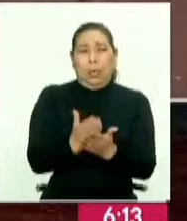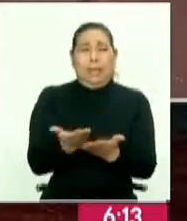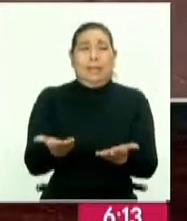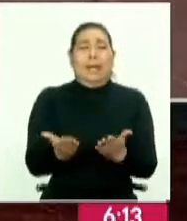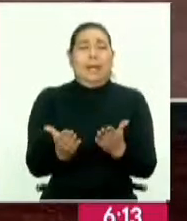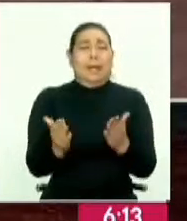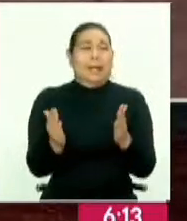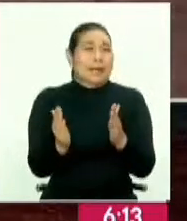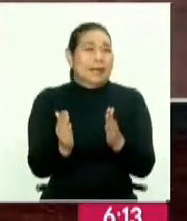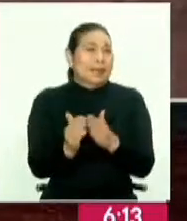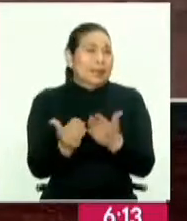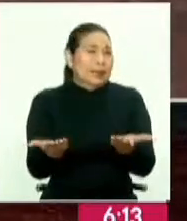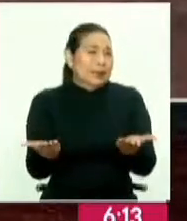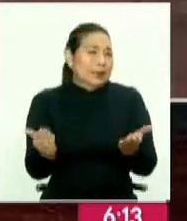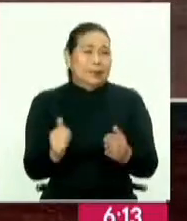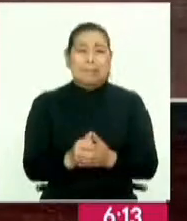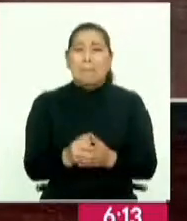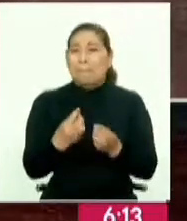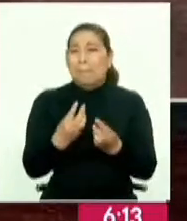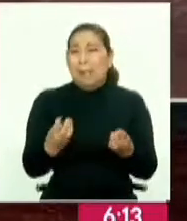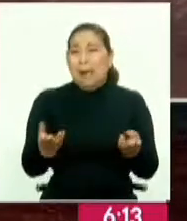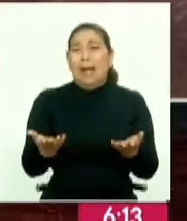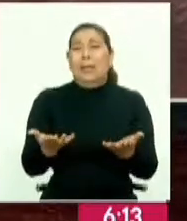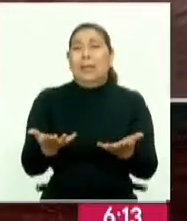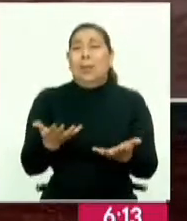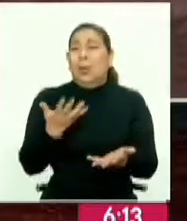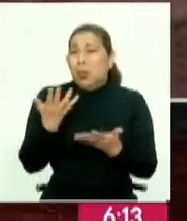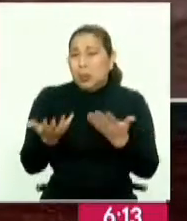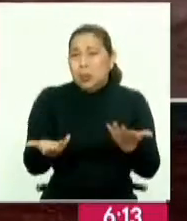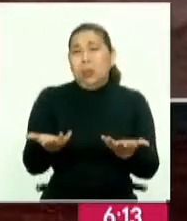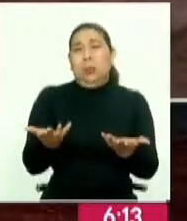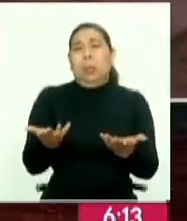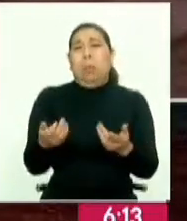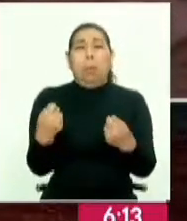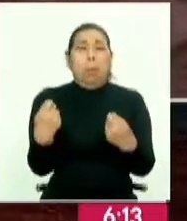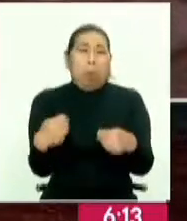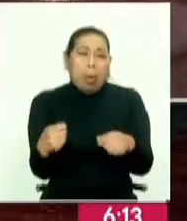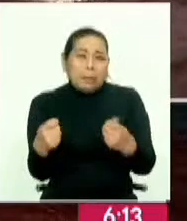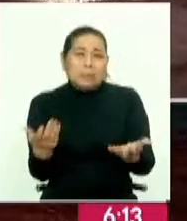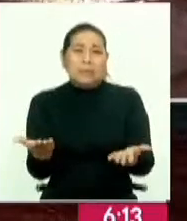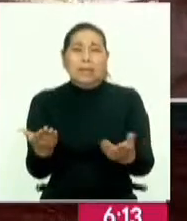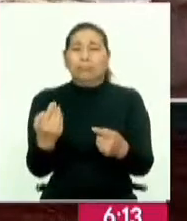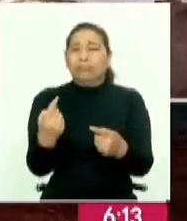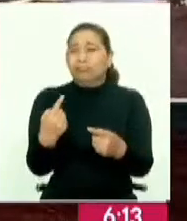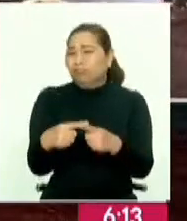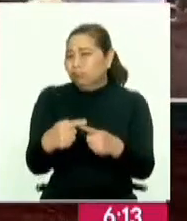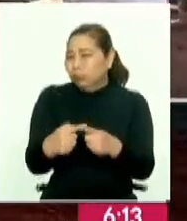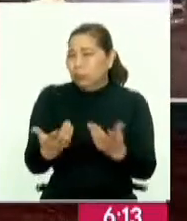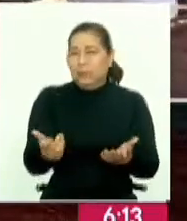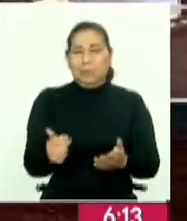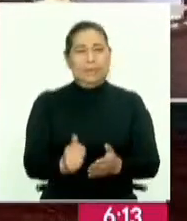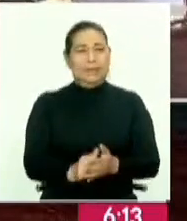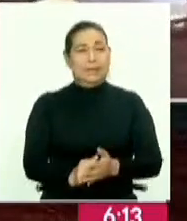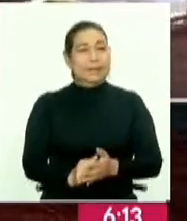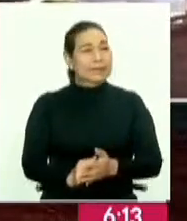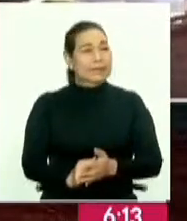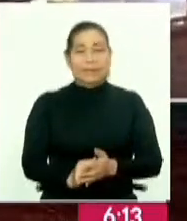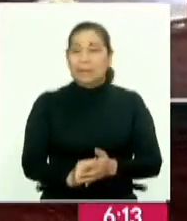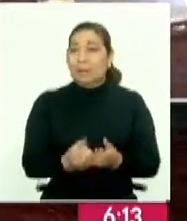vivienda un material inflamable en una zona donde es